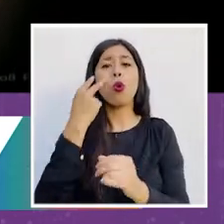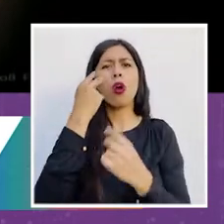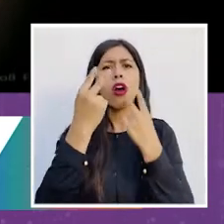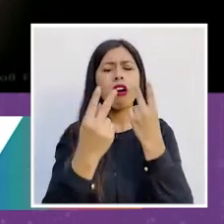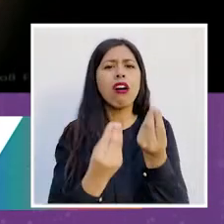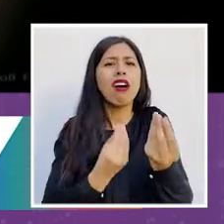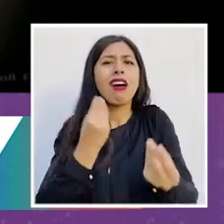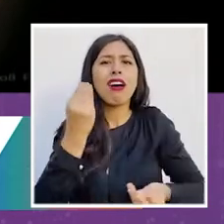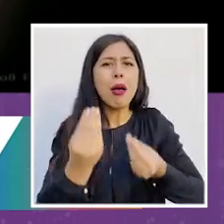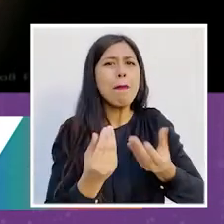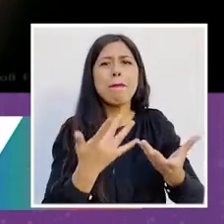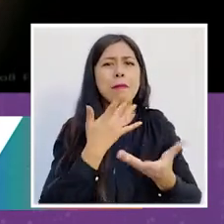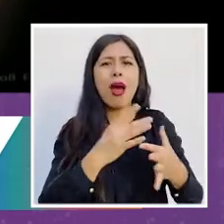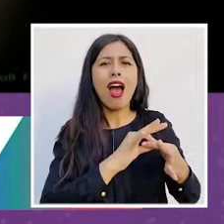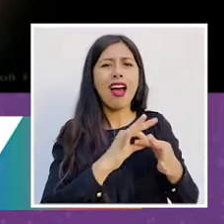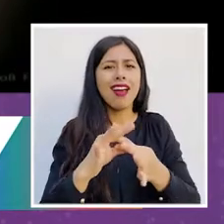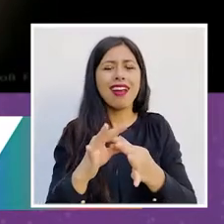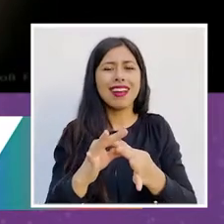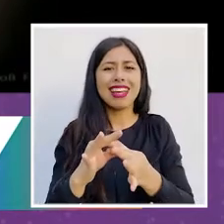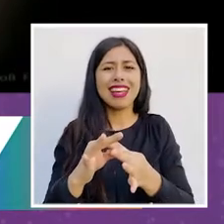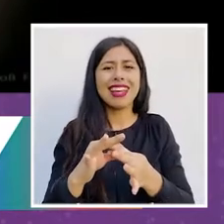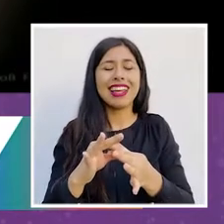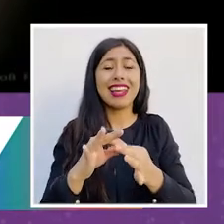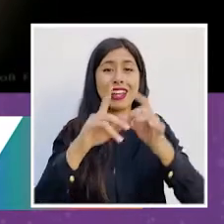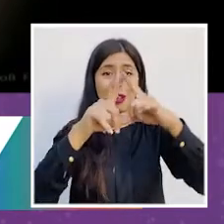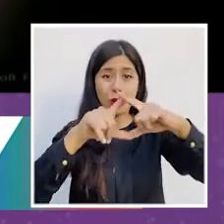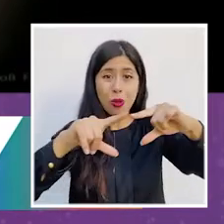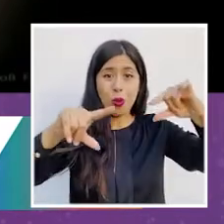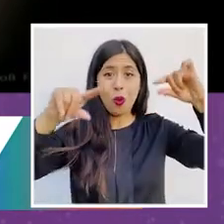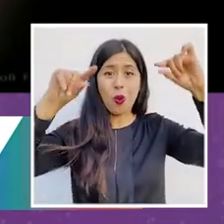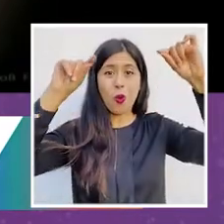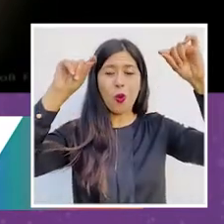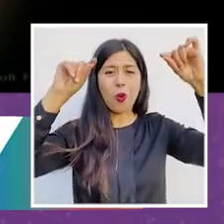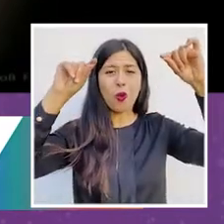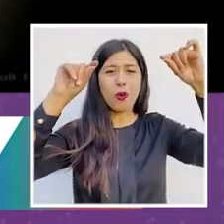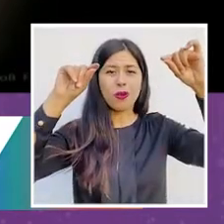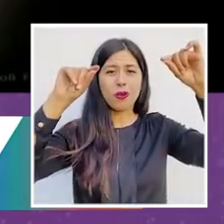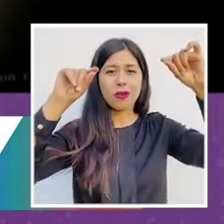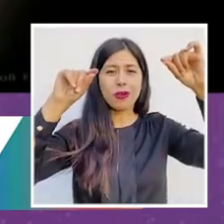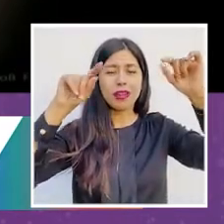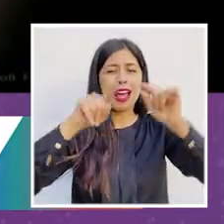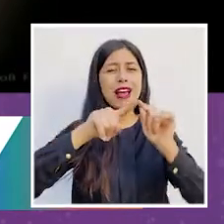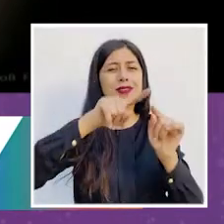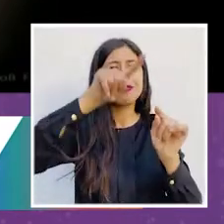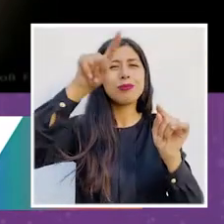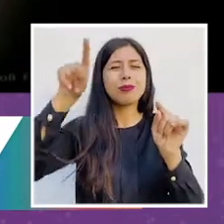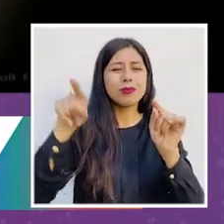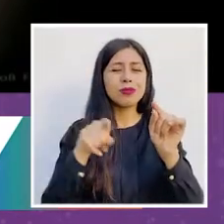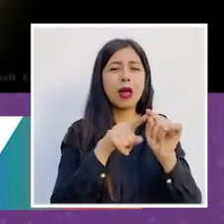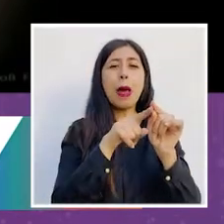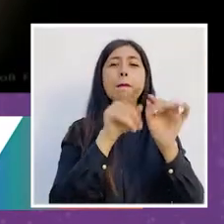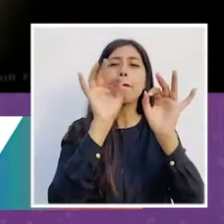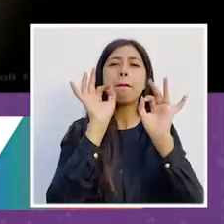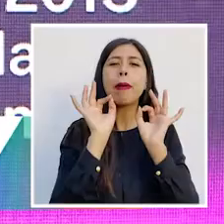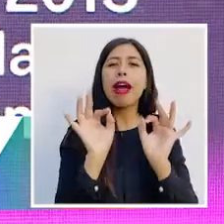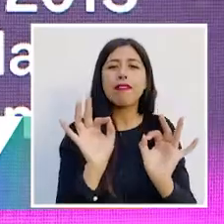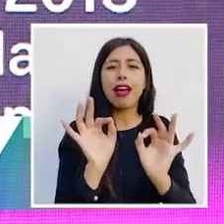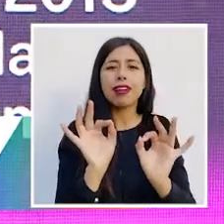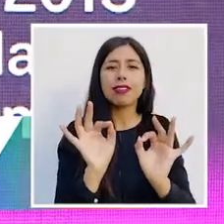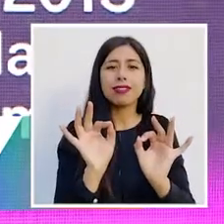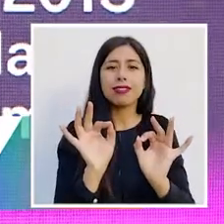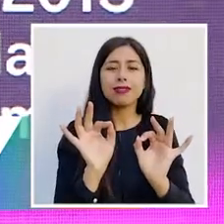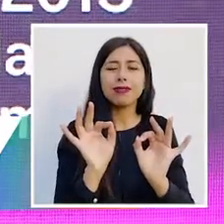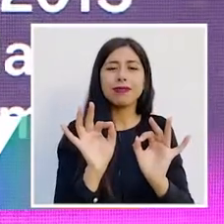Ahora, uno se pregunta, ¿a qué se debe esto? Si la luna fuese un círculo perfecto,